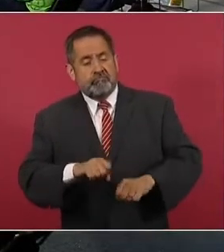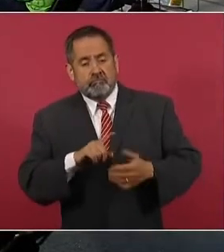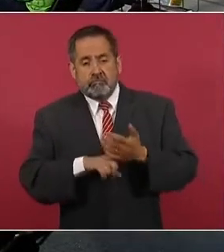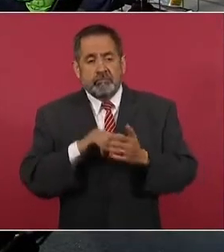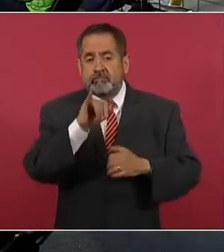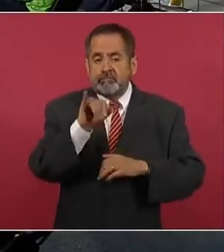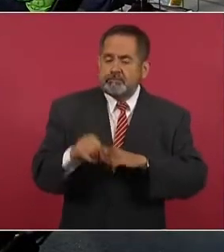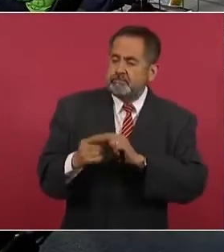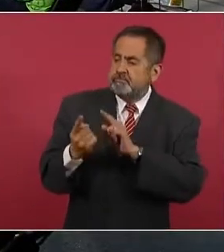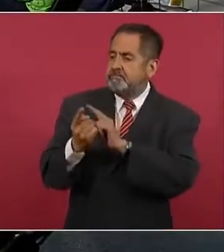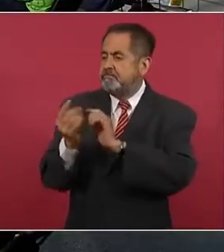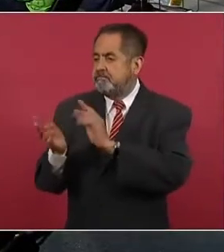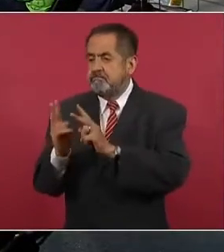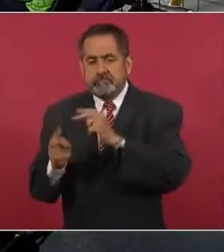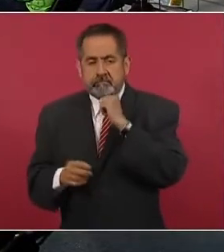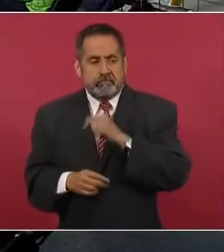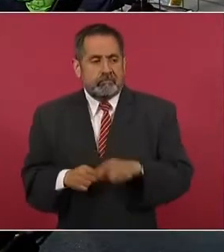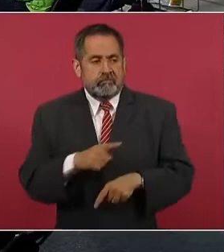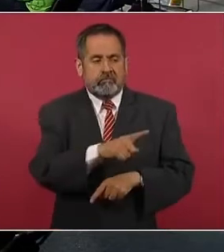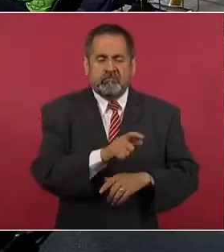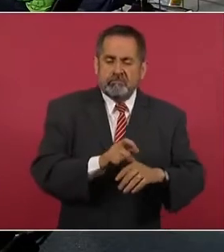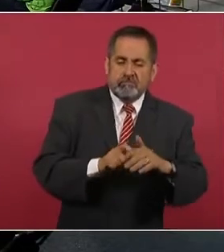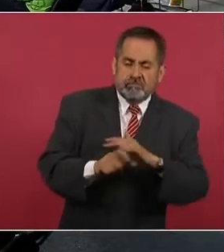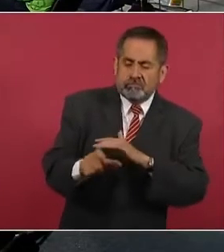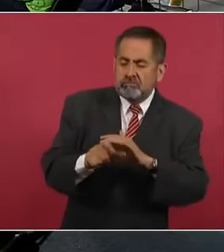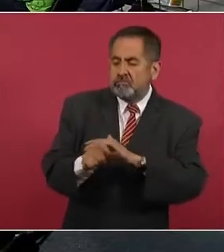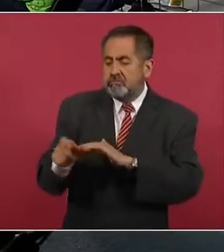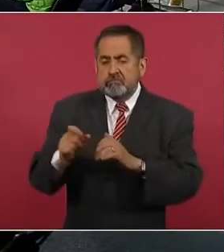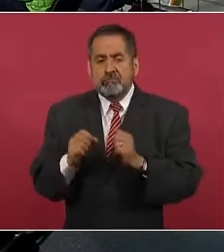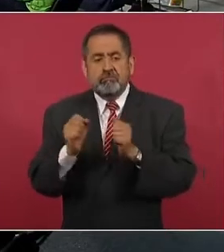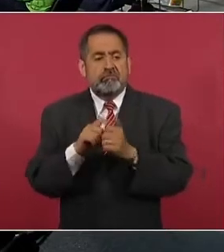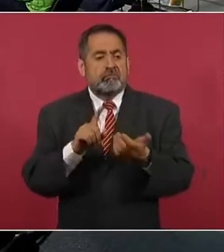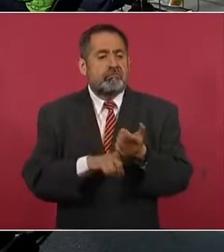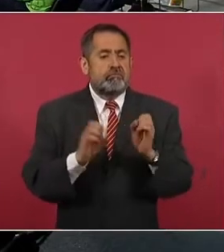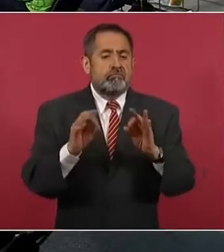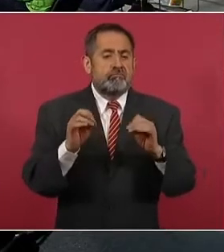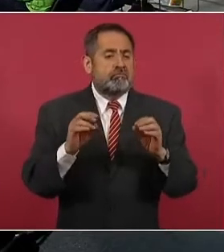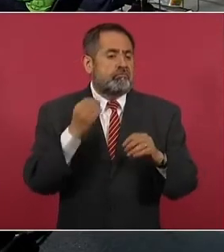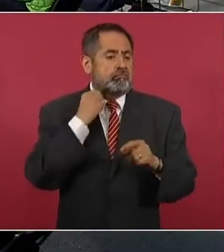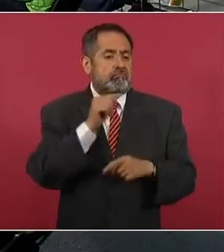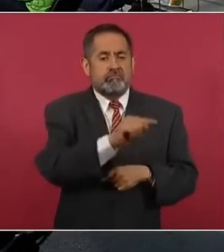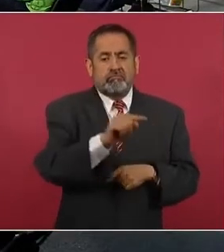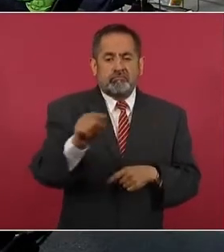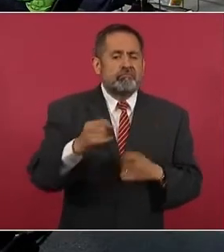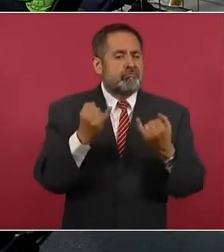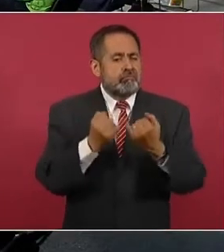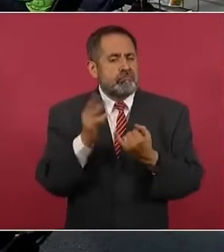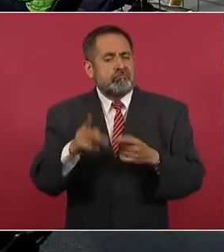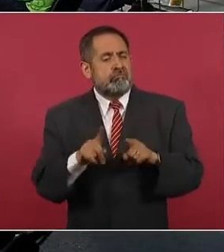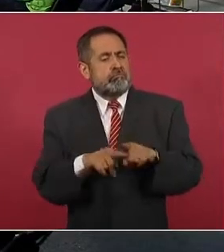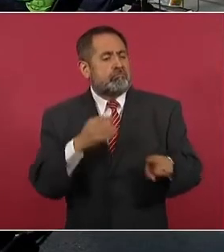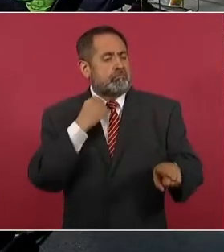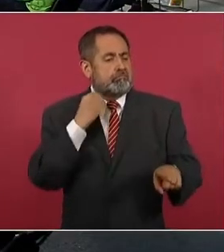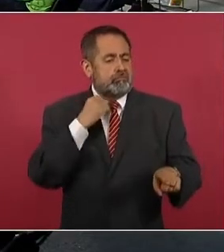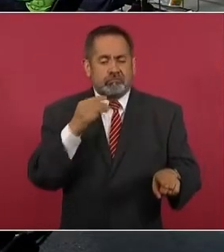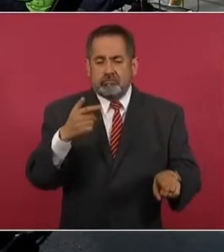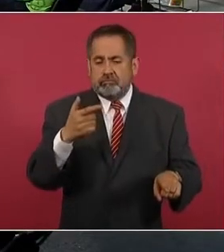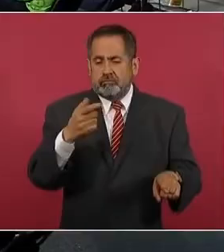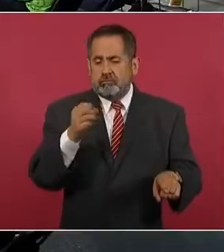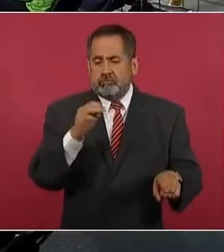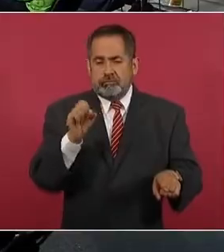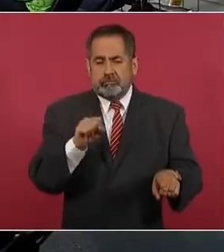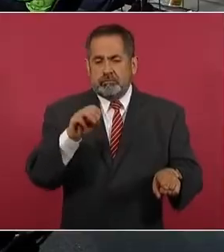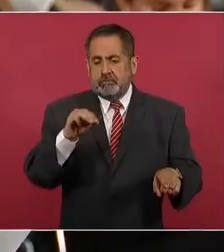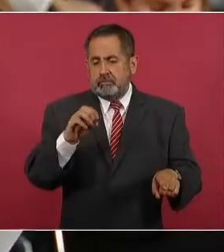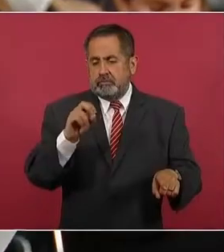cara, corrompe autoridades a través de varios despachos, como lo hizo con su abogado Fernando Gómez Mon, al